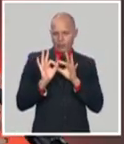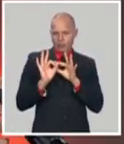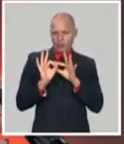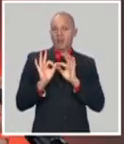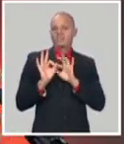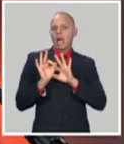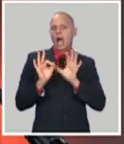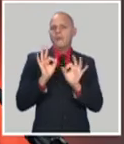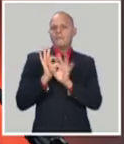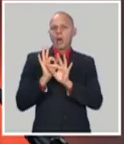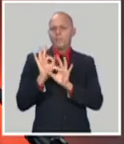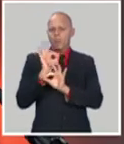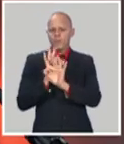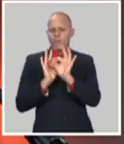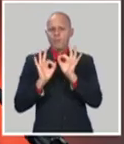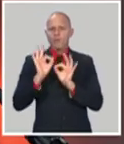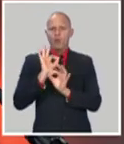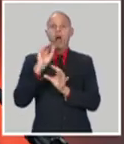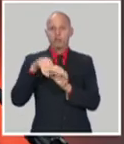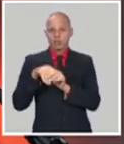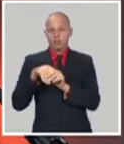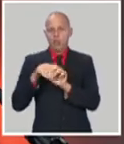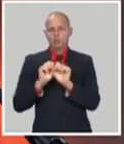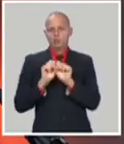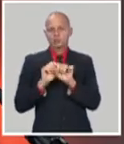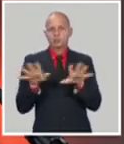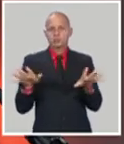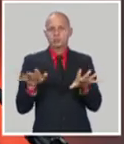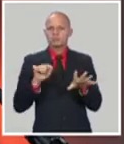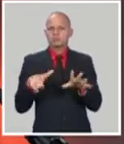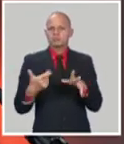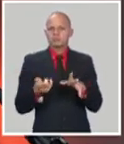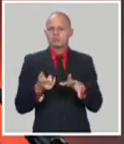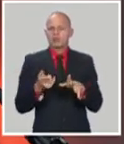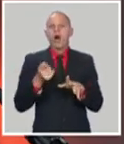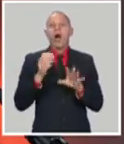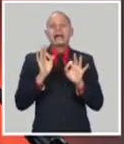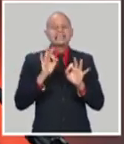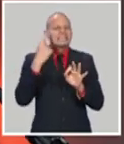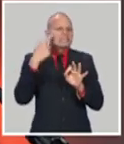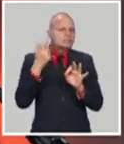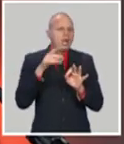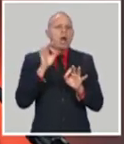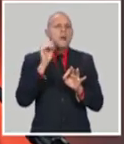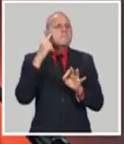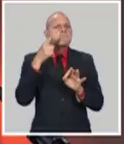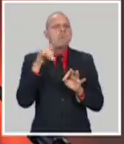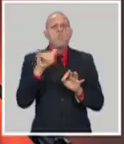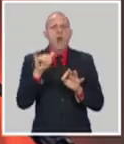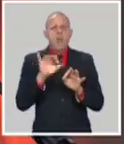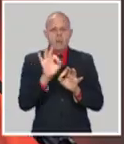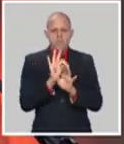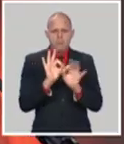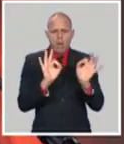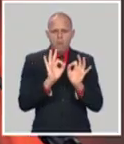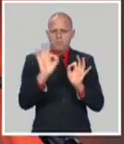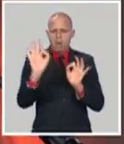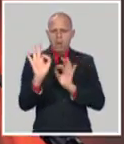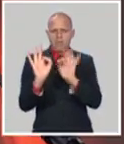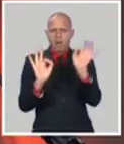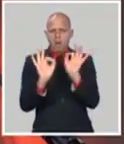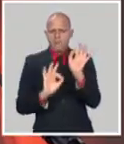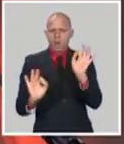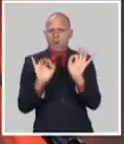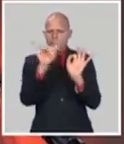partículas virales, este proceso es un proceso bastante exacto, pero pueden ocurrir errores en su replicación.